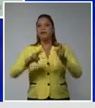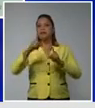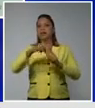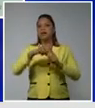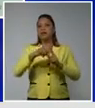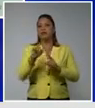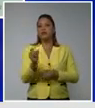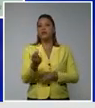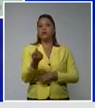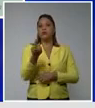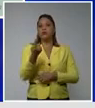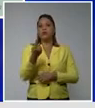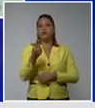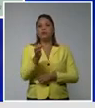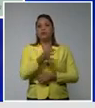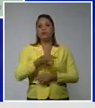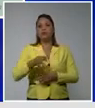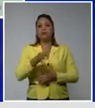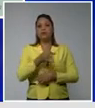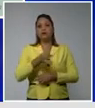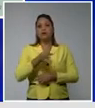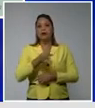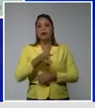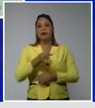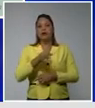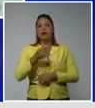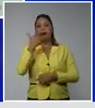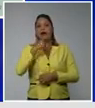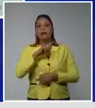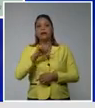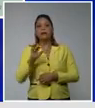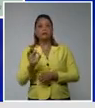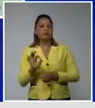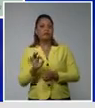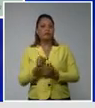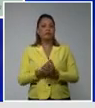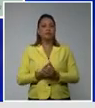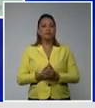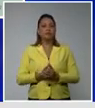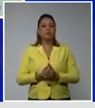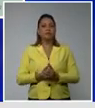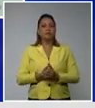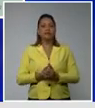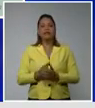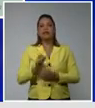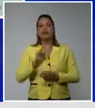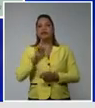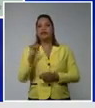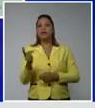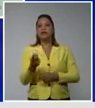del municipio Mancio Rodríguez, y en Holguín, 2 del municipio